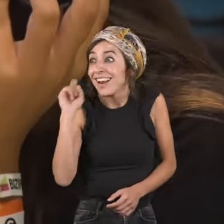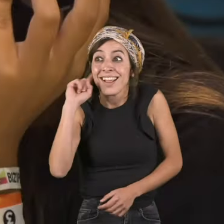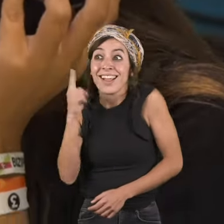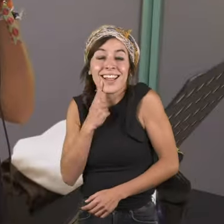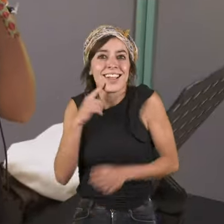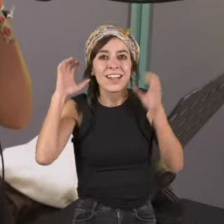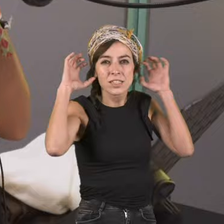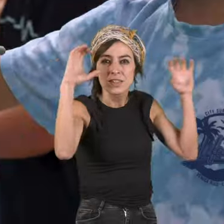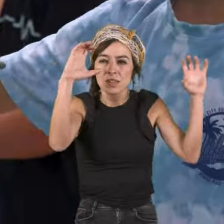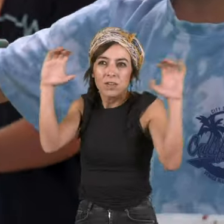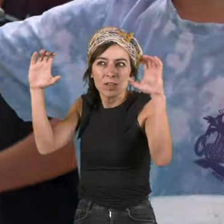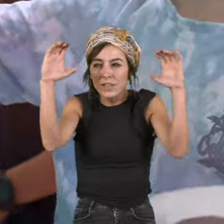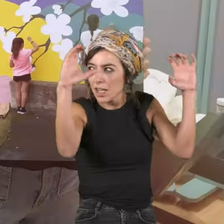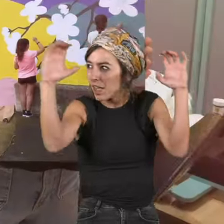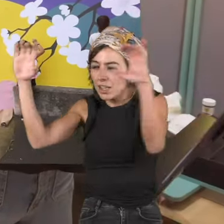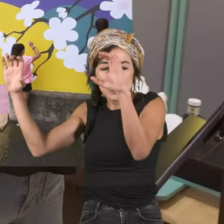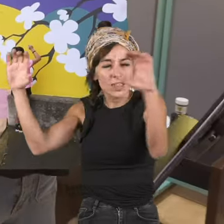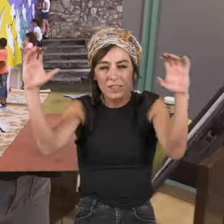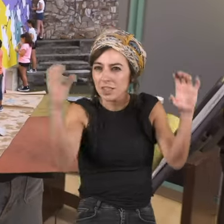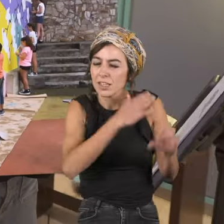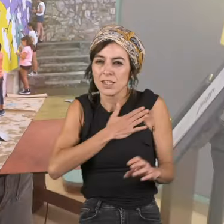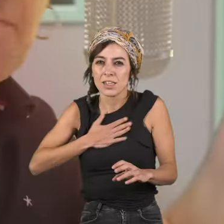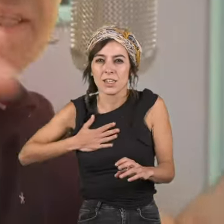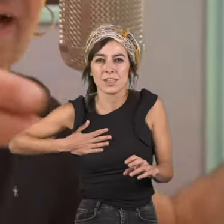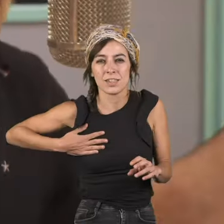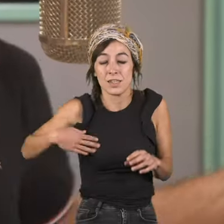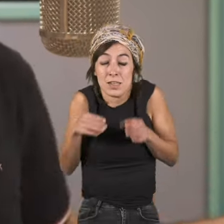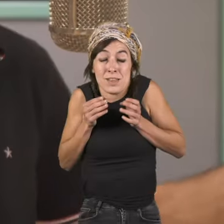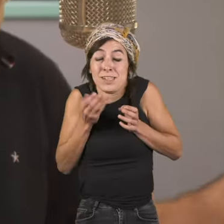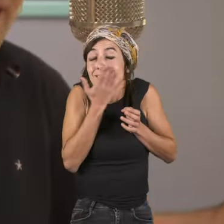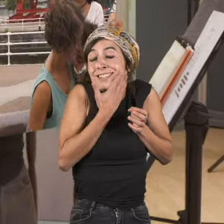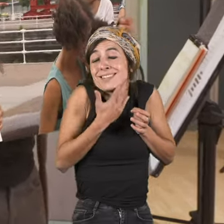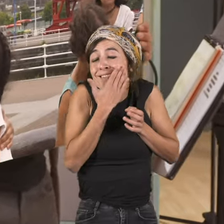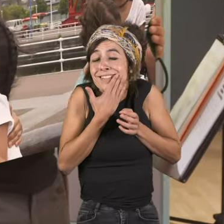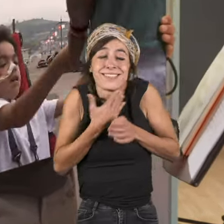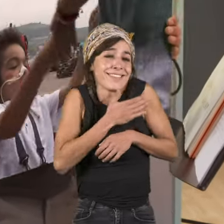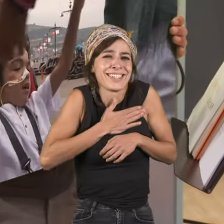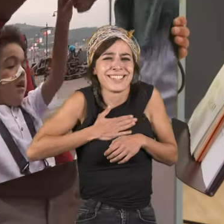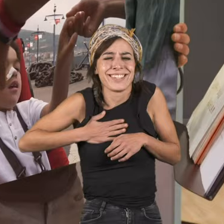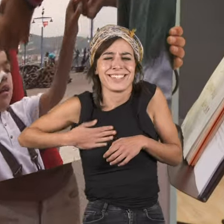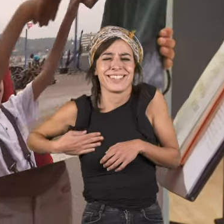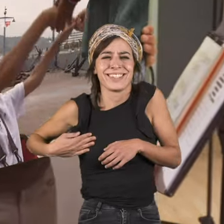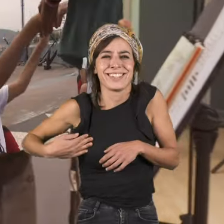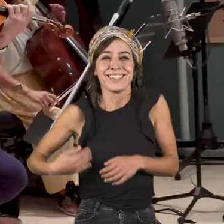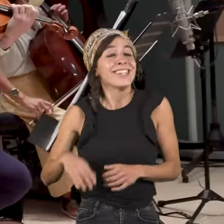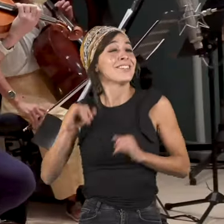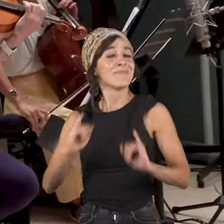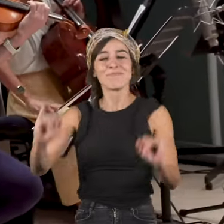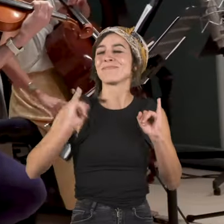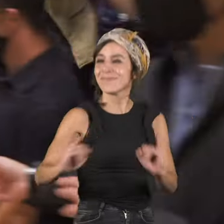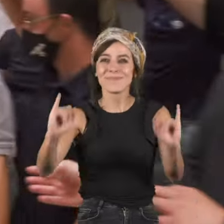Borren belarriekin entzun gura dut, bezamotz eskuekin igutzi.